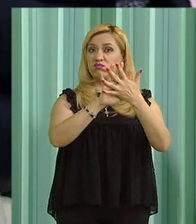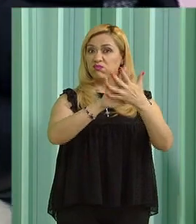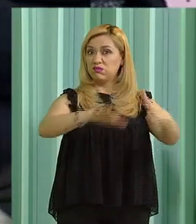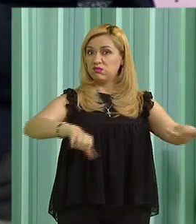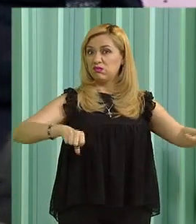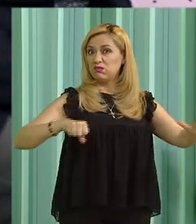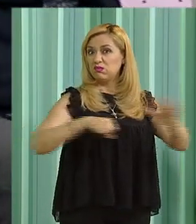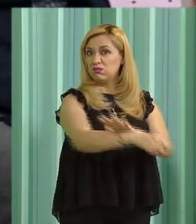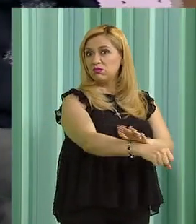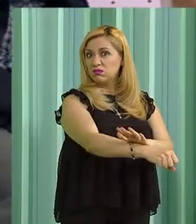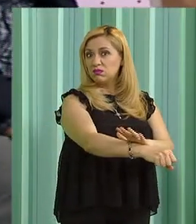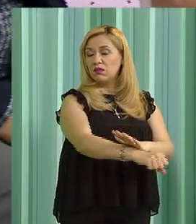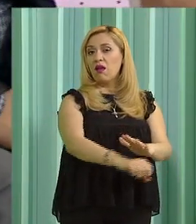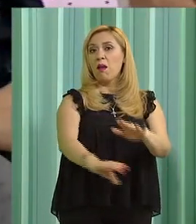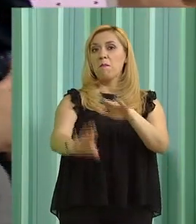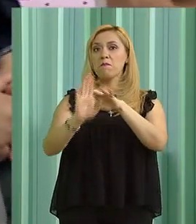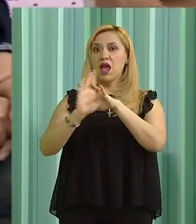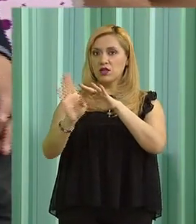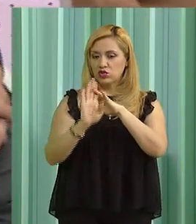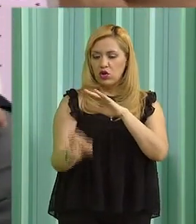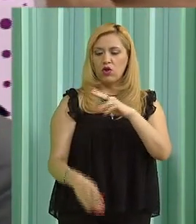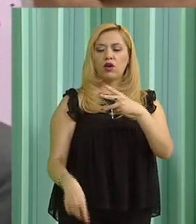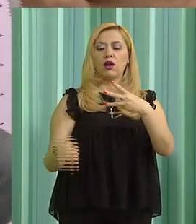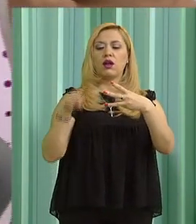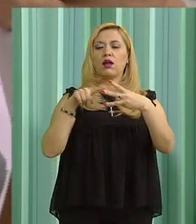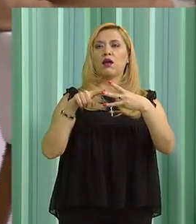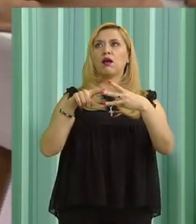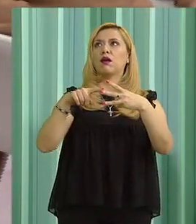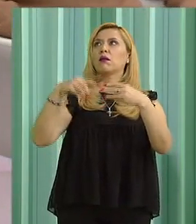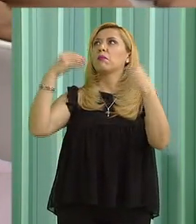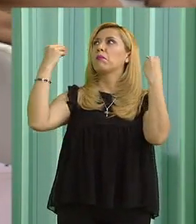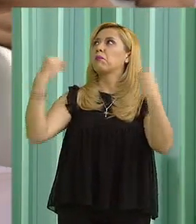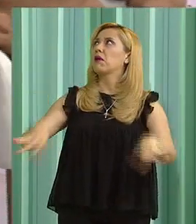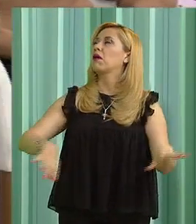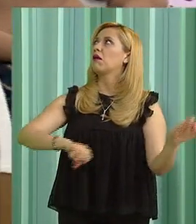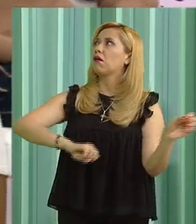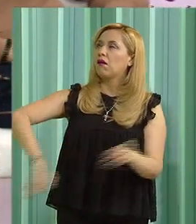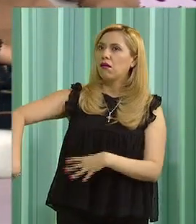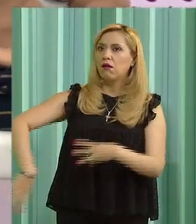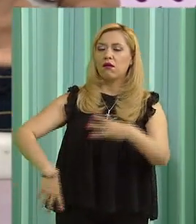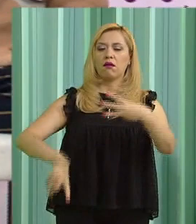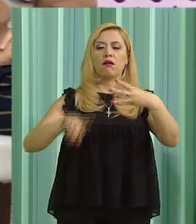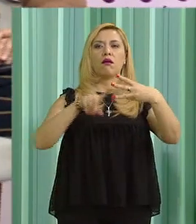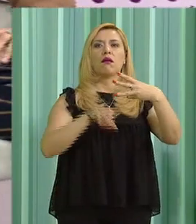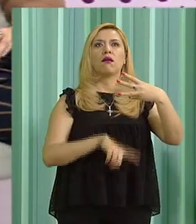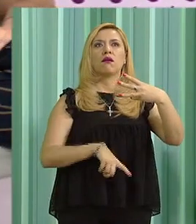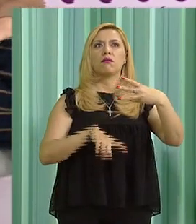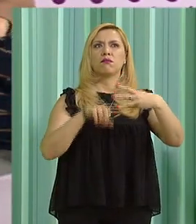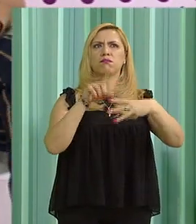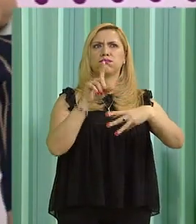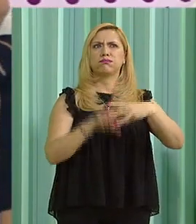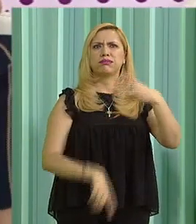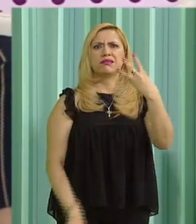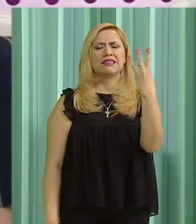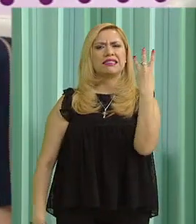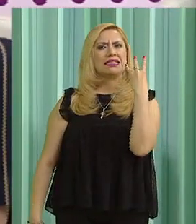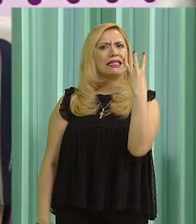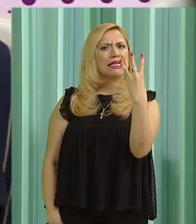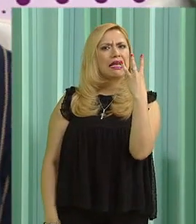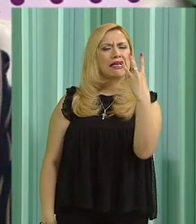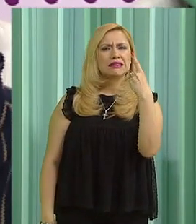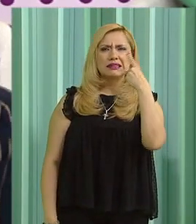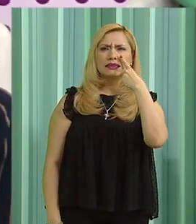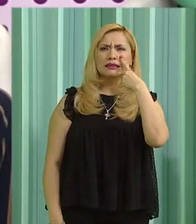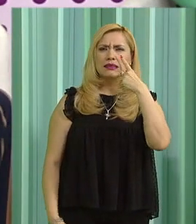encarcelamiento, la migración, las pérdidas en general, son 3 de los